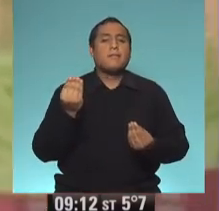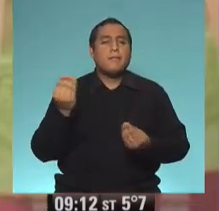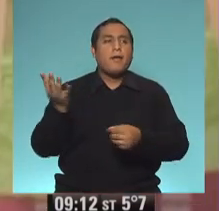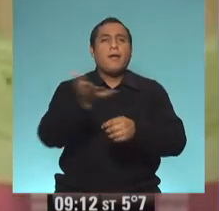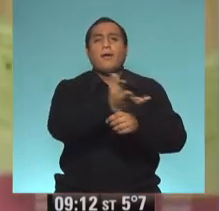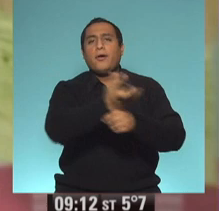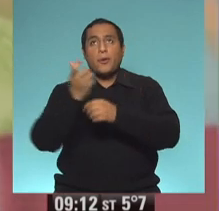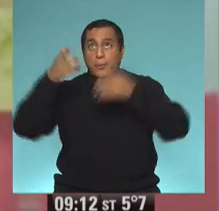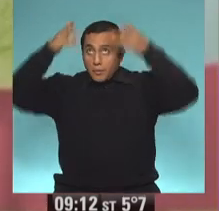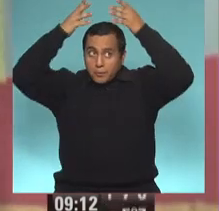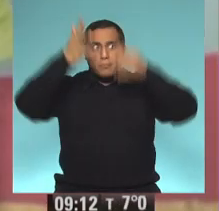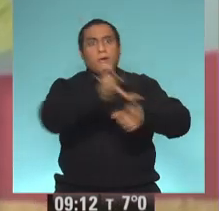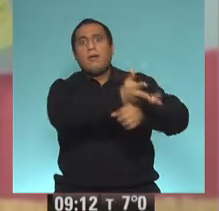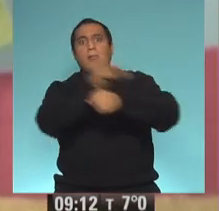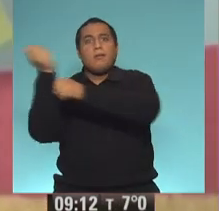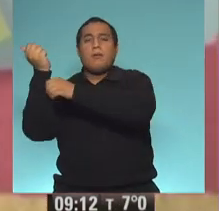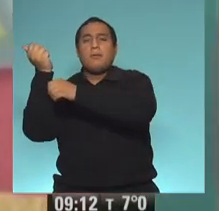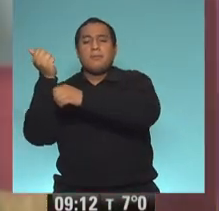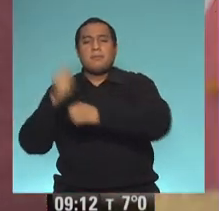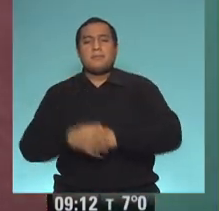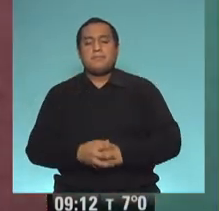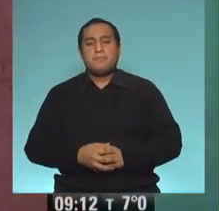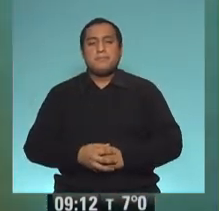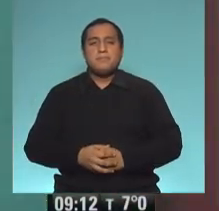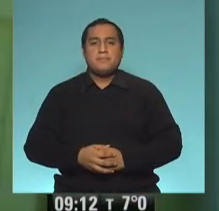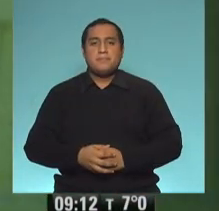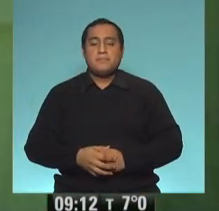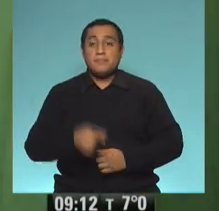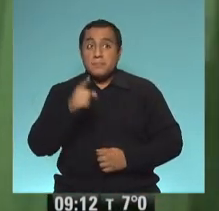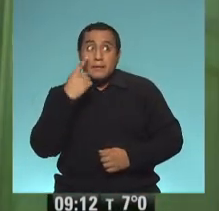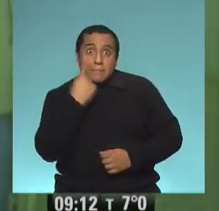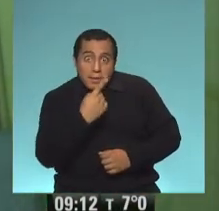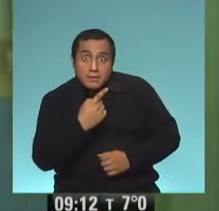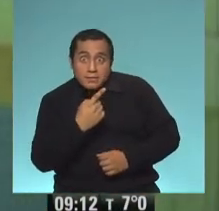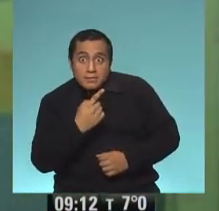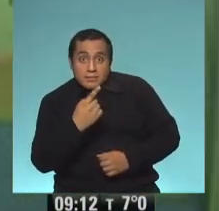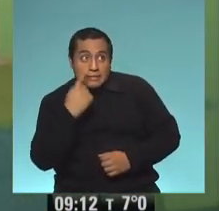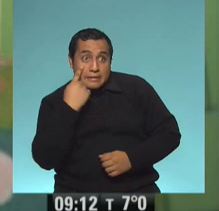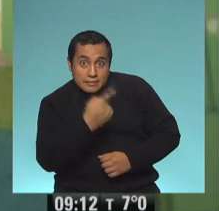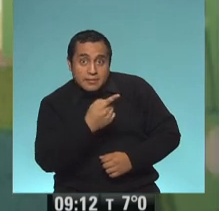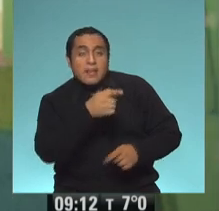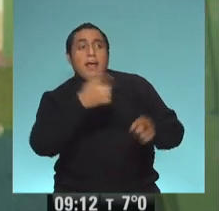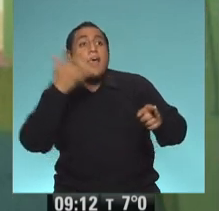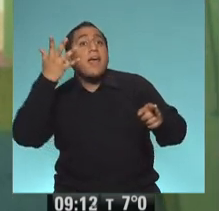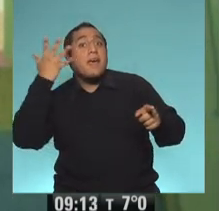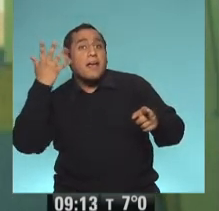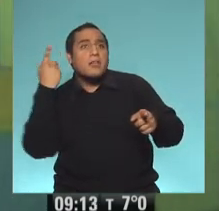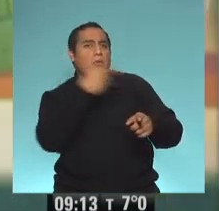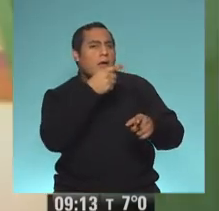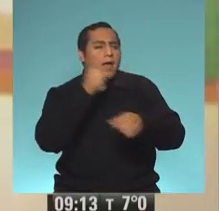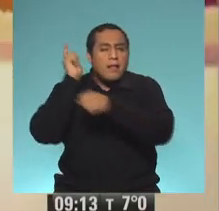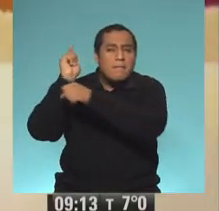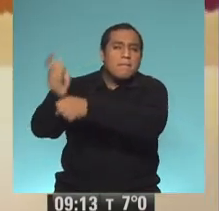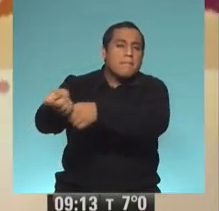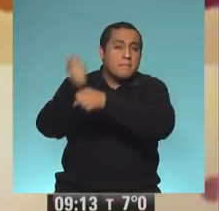robado el bonete, te, te, te. ¿Lo ves o no lo ves? Al gato que